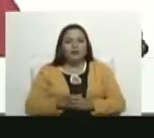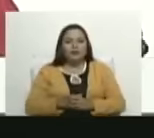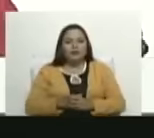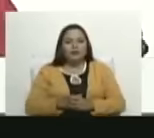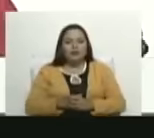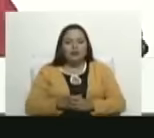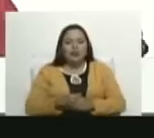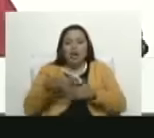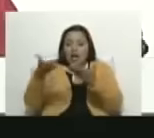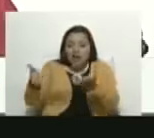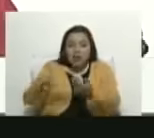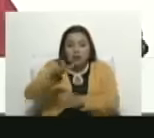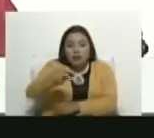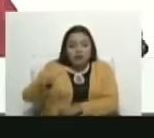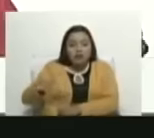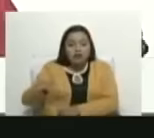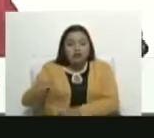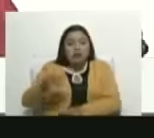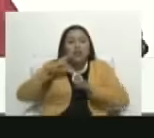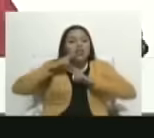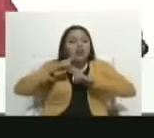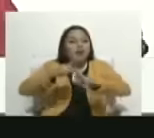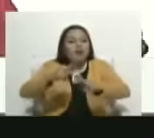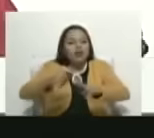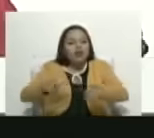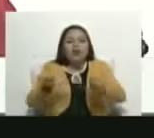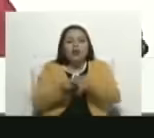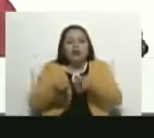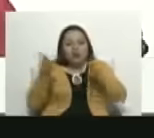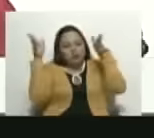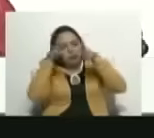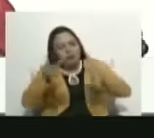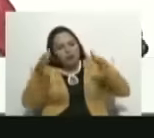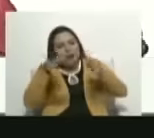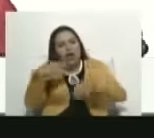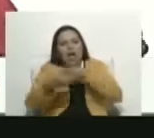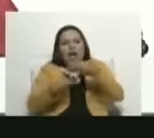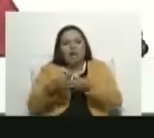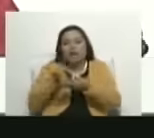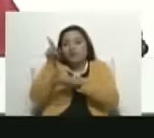Esos funcionarios responden a las órdenes que le dan sus lobistas.